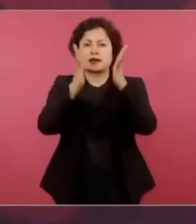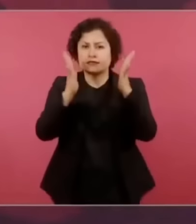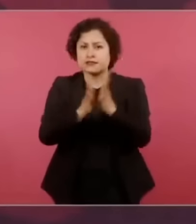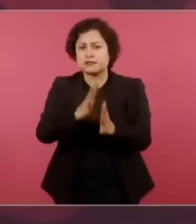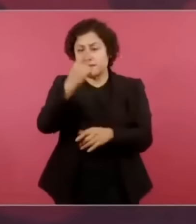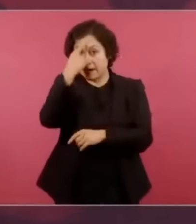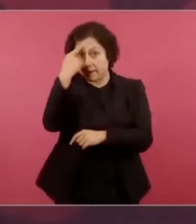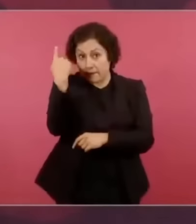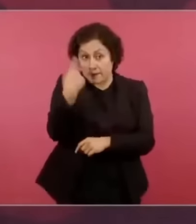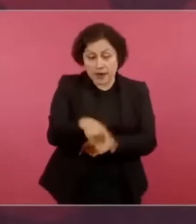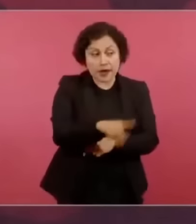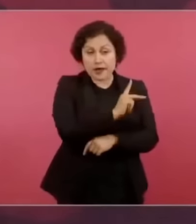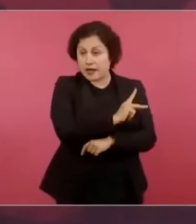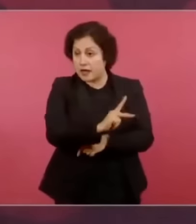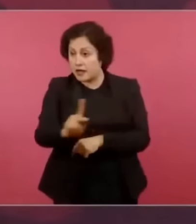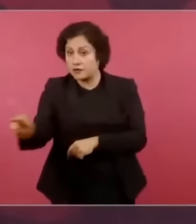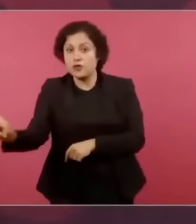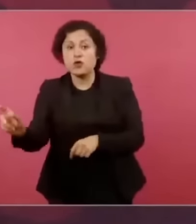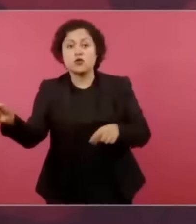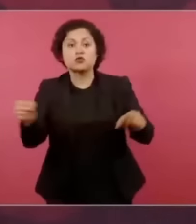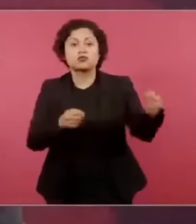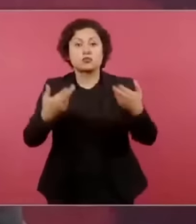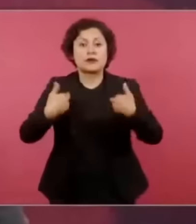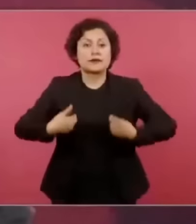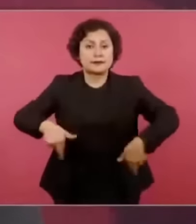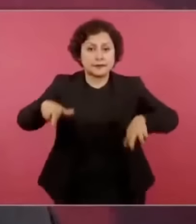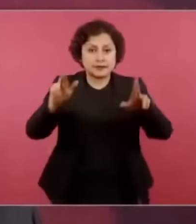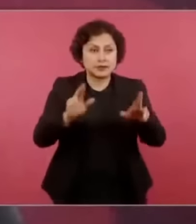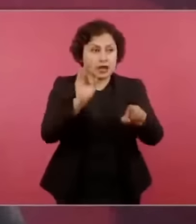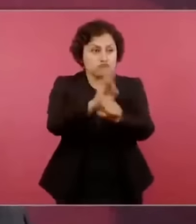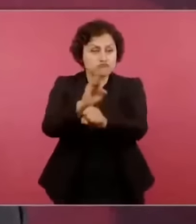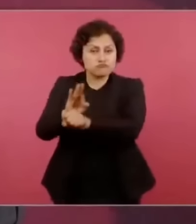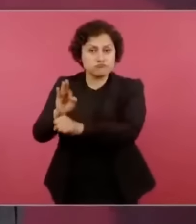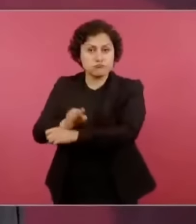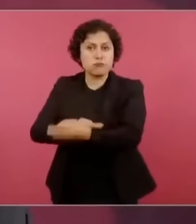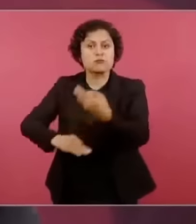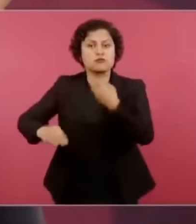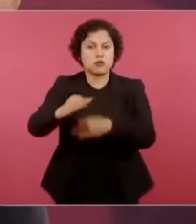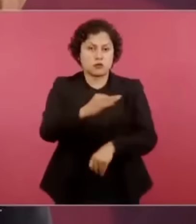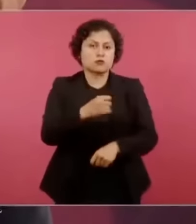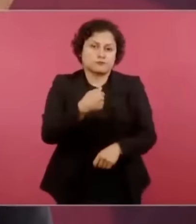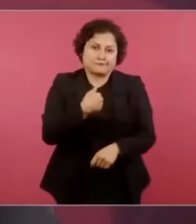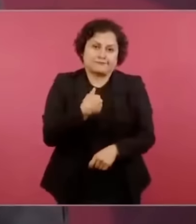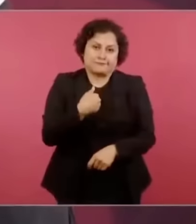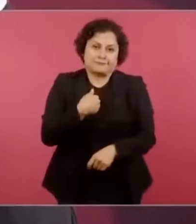les diera representación a todos. Y yo recomendé a una